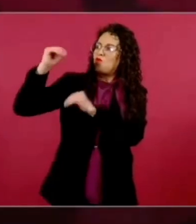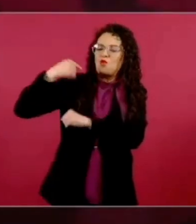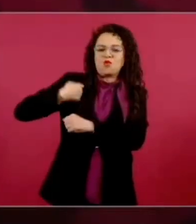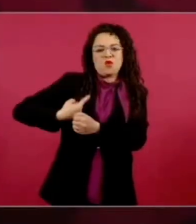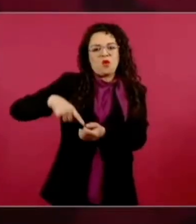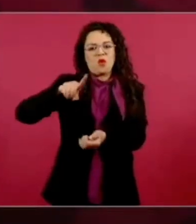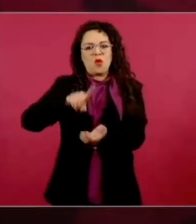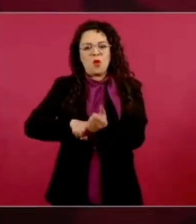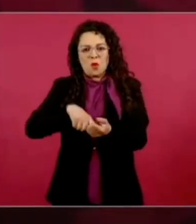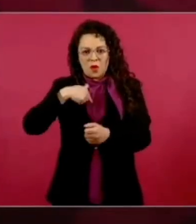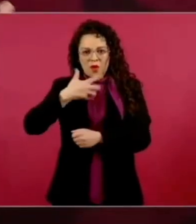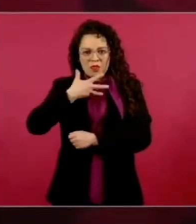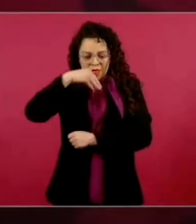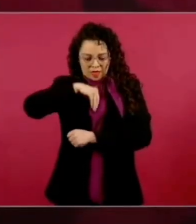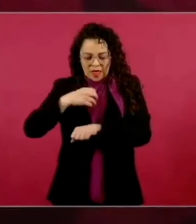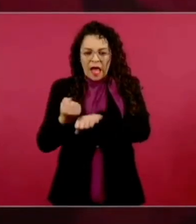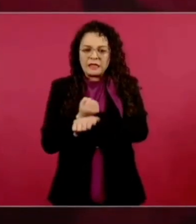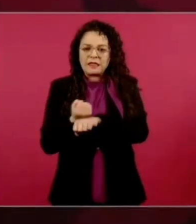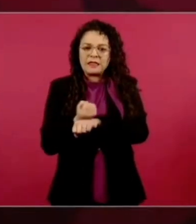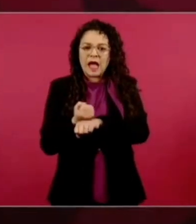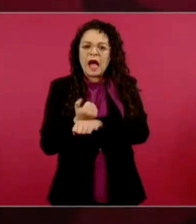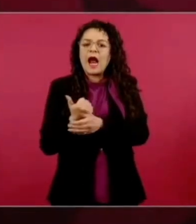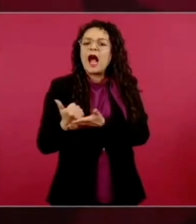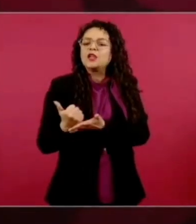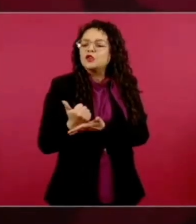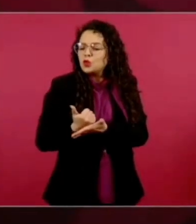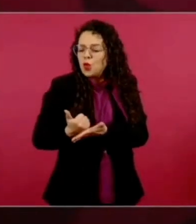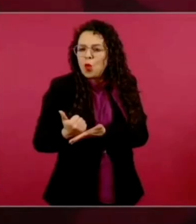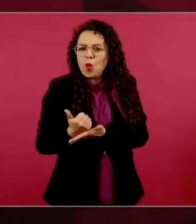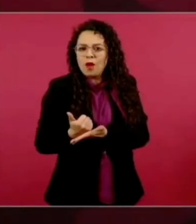Entonces, hay oportunidad.